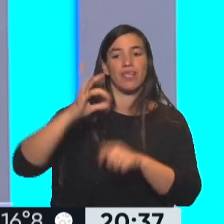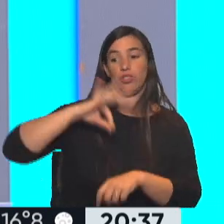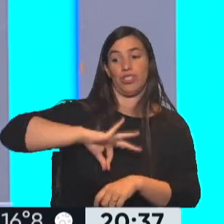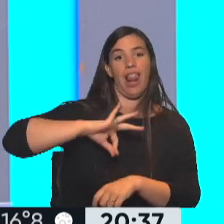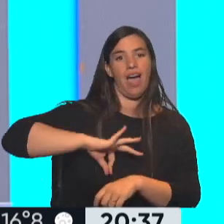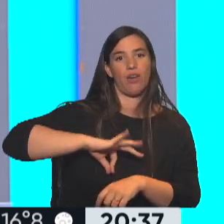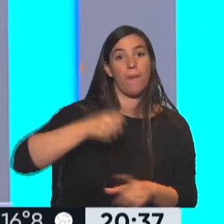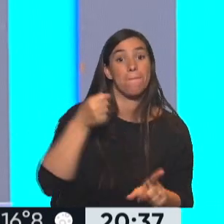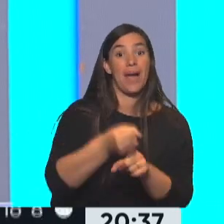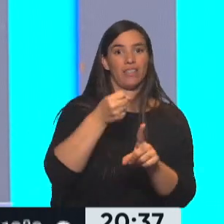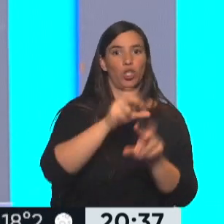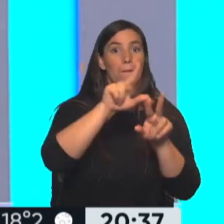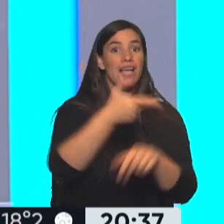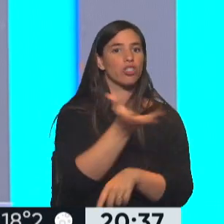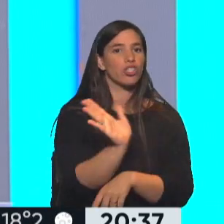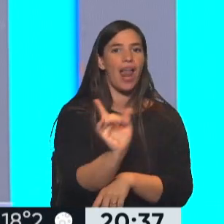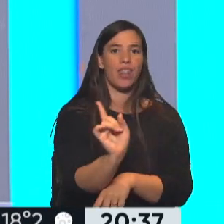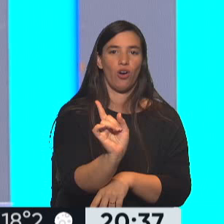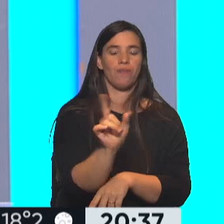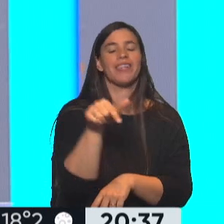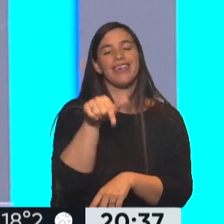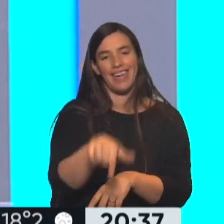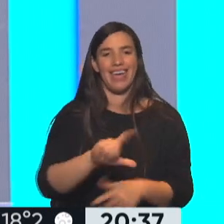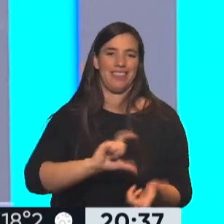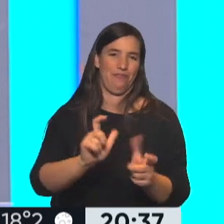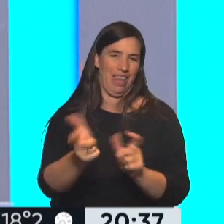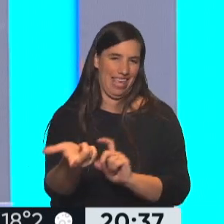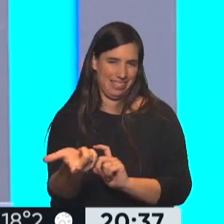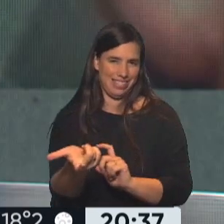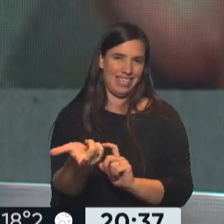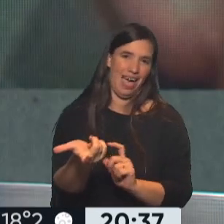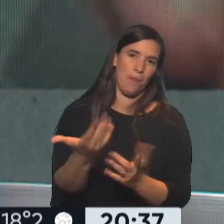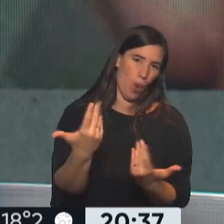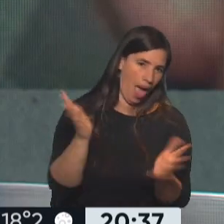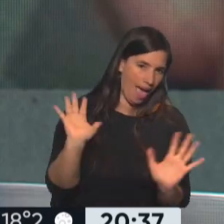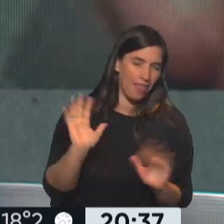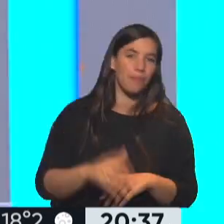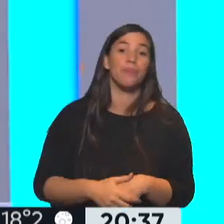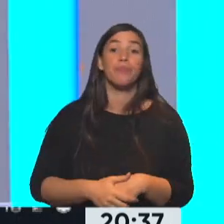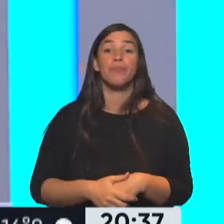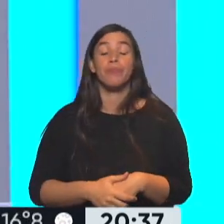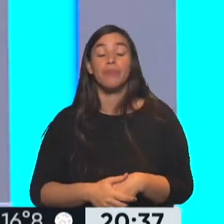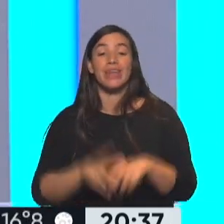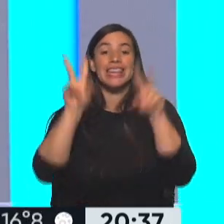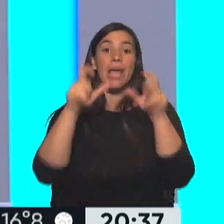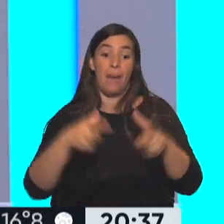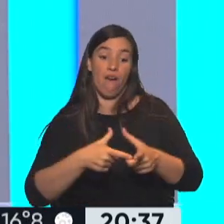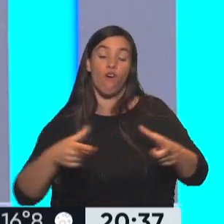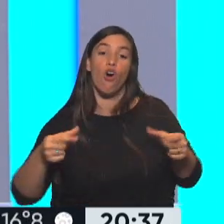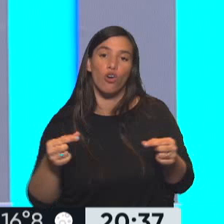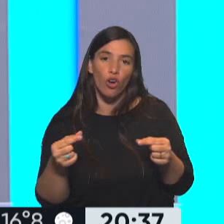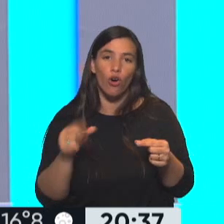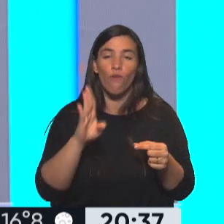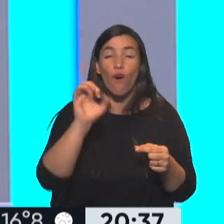impacta en los planes sociales. Y ahí hay parte de la licuación que se puede llegar a hablar. ¿Y el tema del bono? Bueno, esto no es lo único que hay